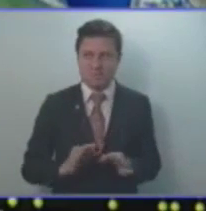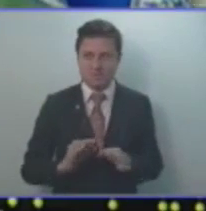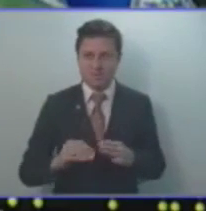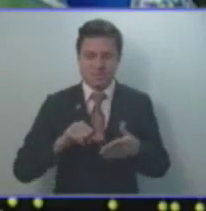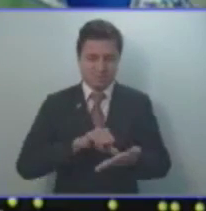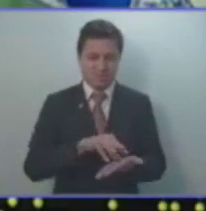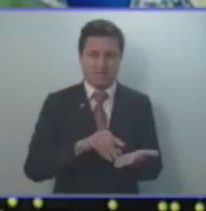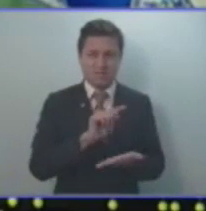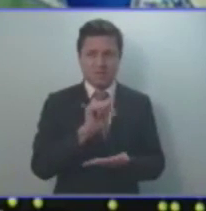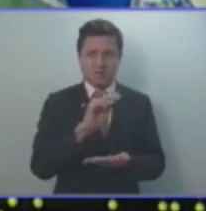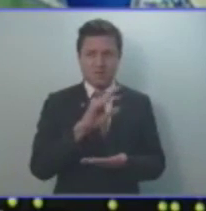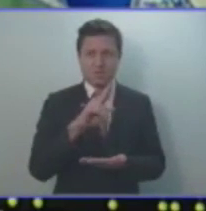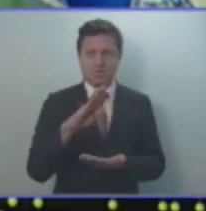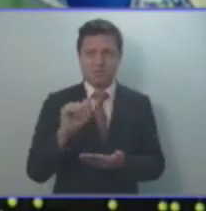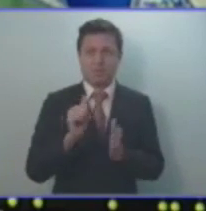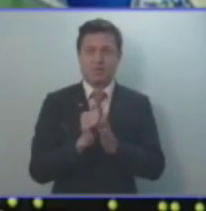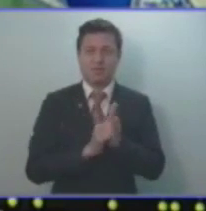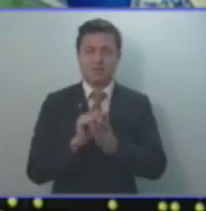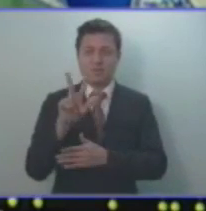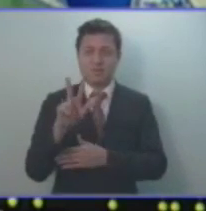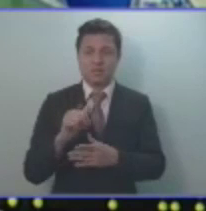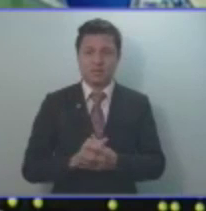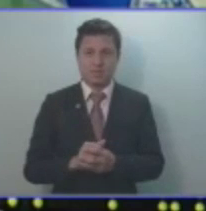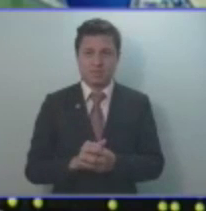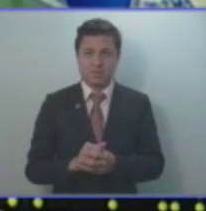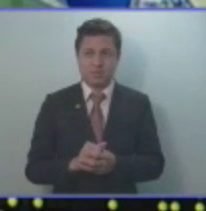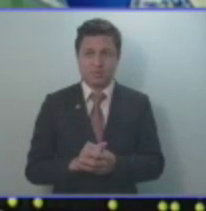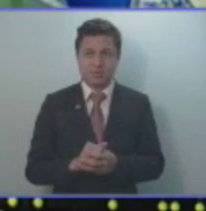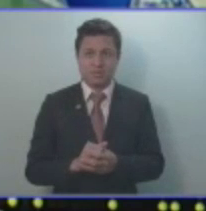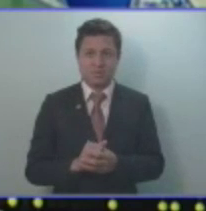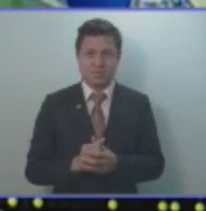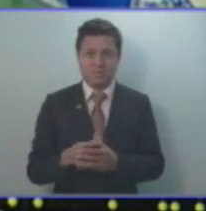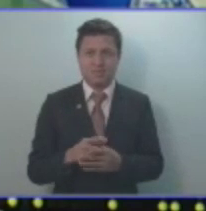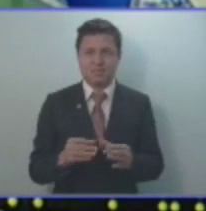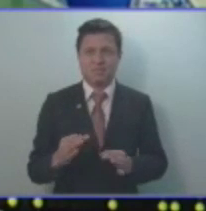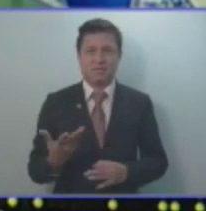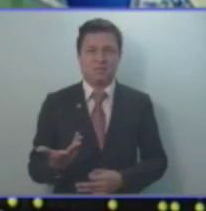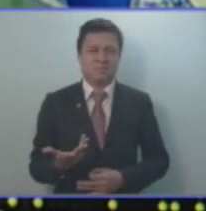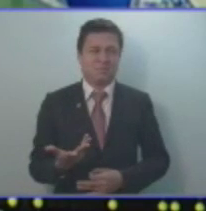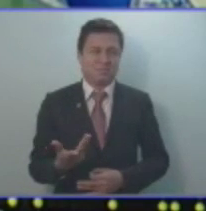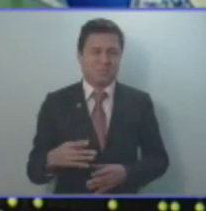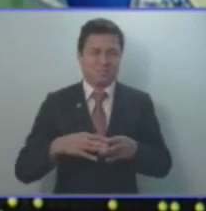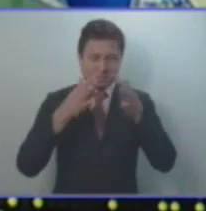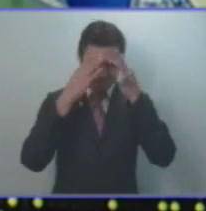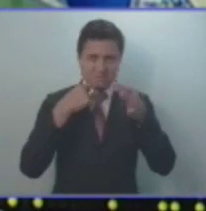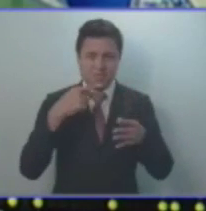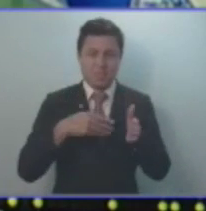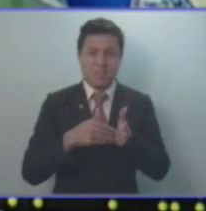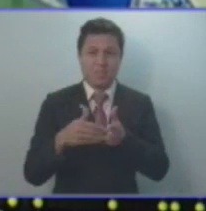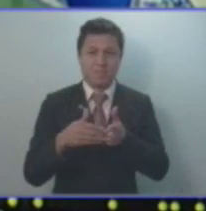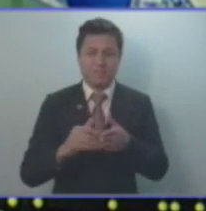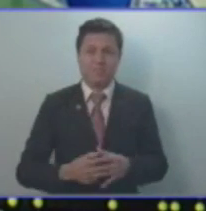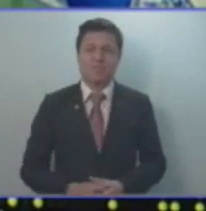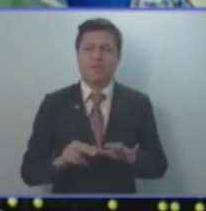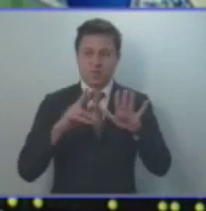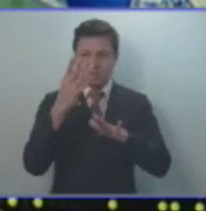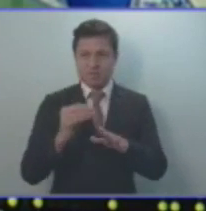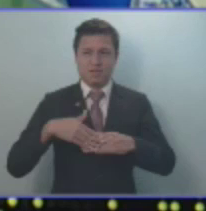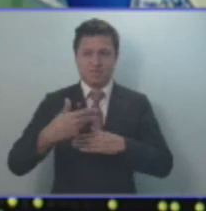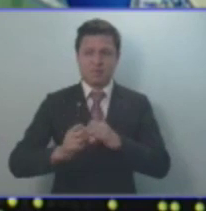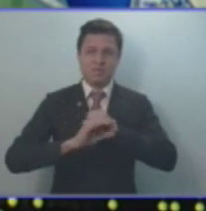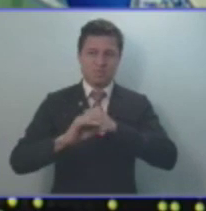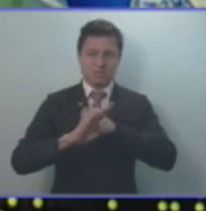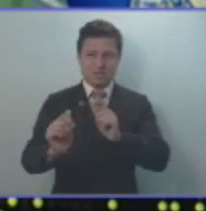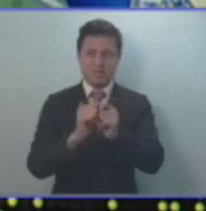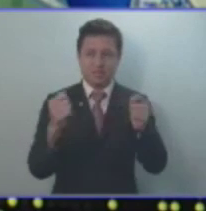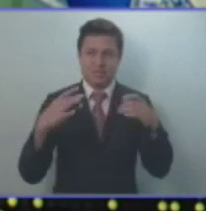Tacuba. Artículo 3. El presente decreto entrará en vigencia 8 días después